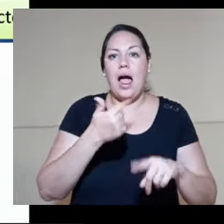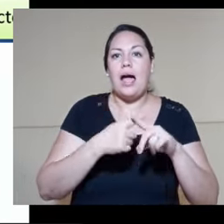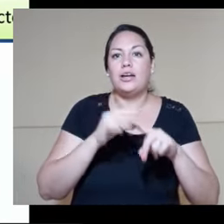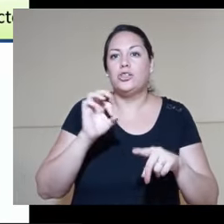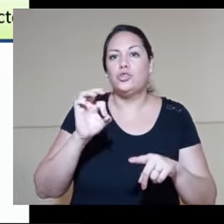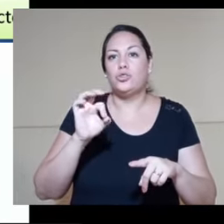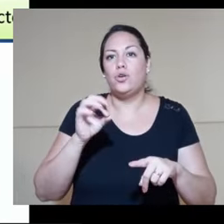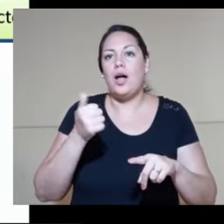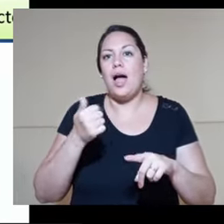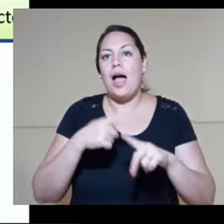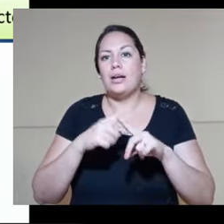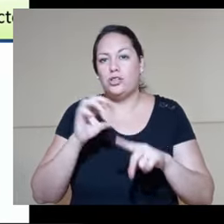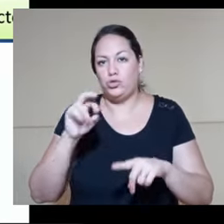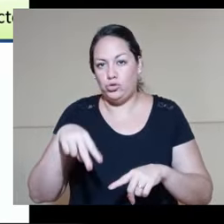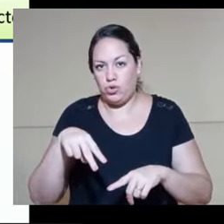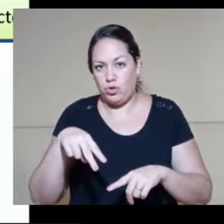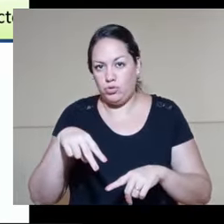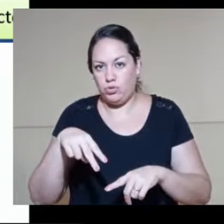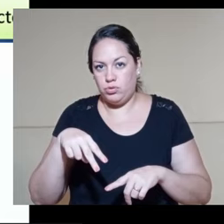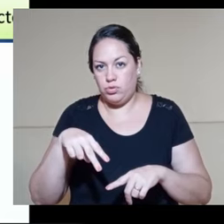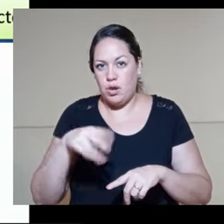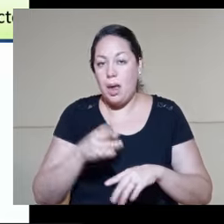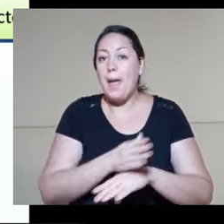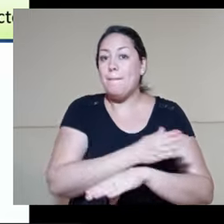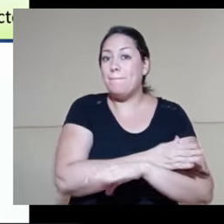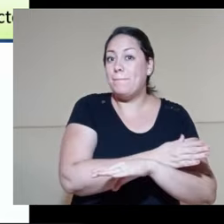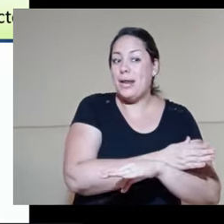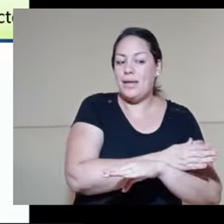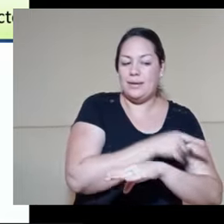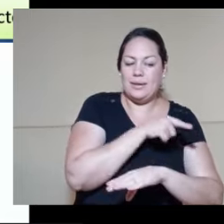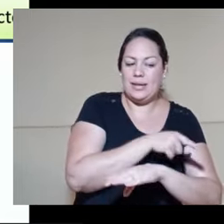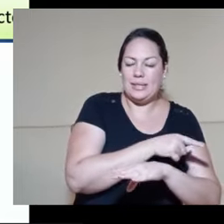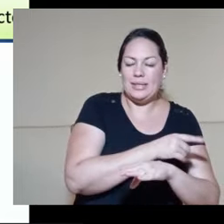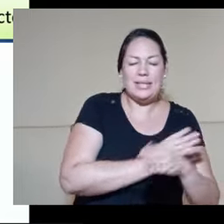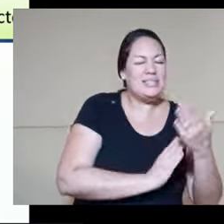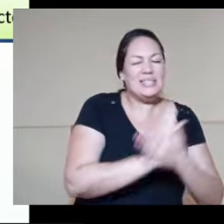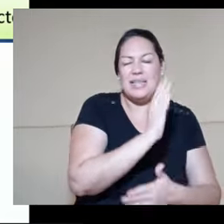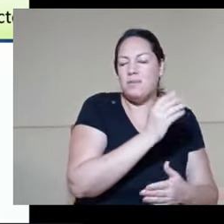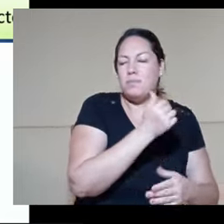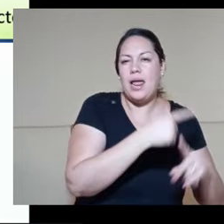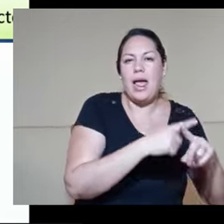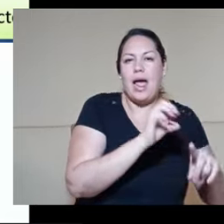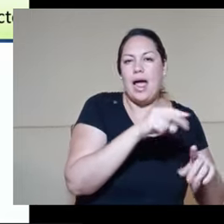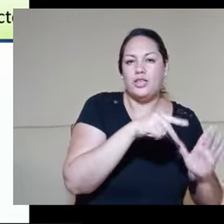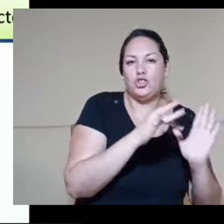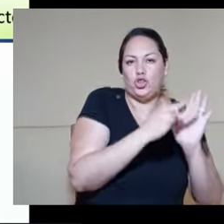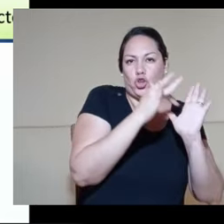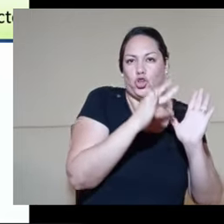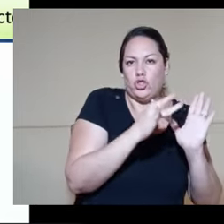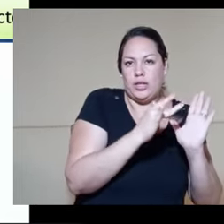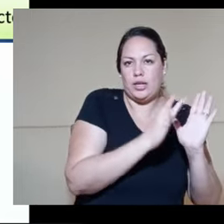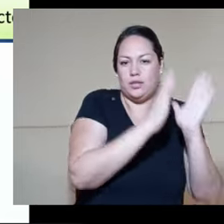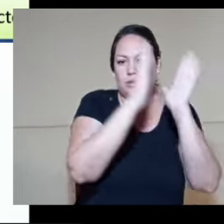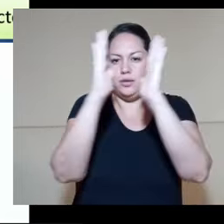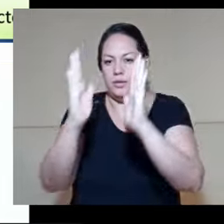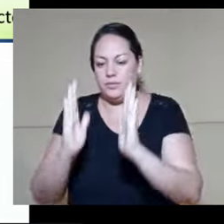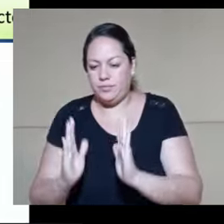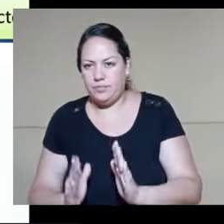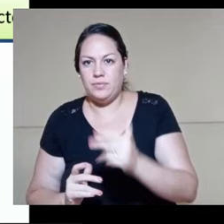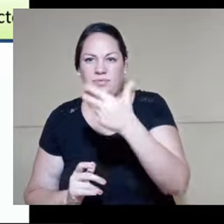axón, como en este caso, que es axoaxónica. Acuérdense que la presináptica siempre es la que contacta con el